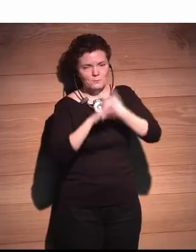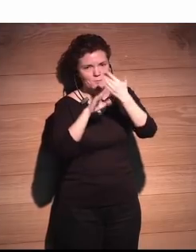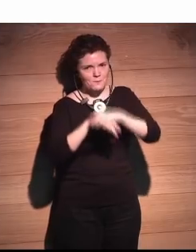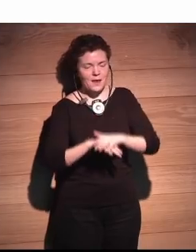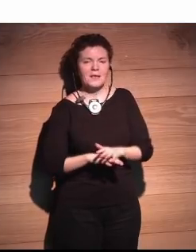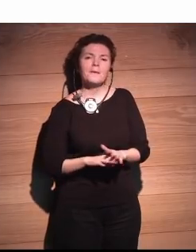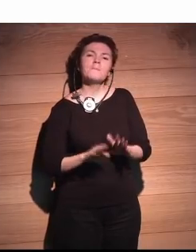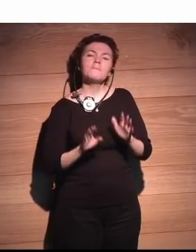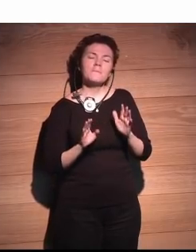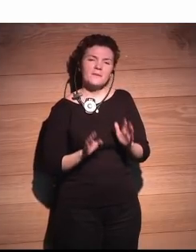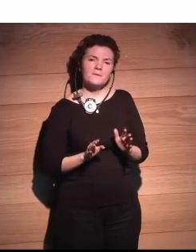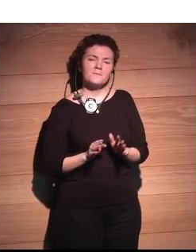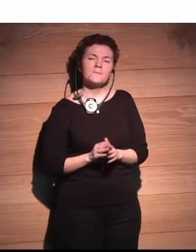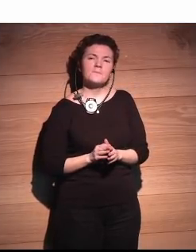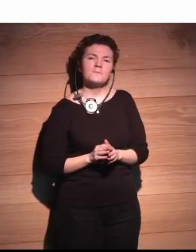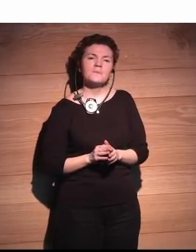tiempo, pero